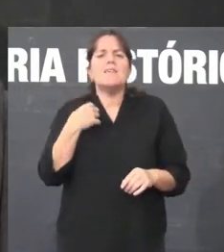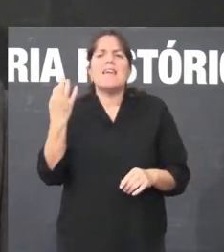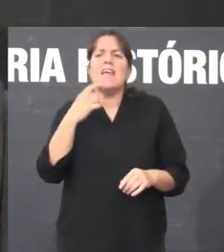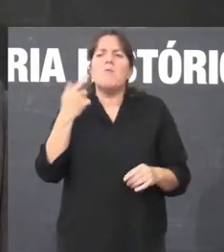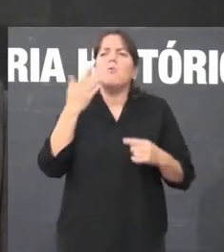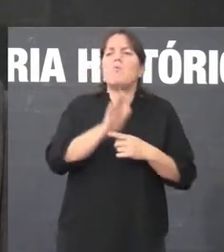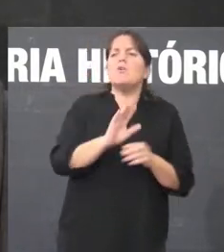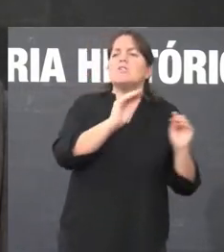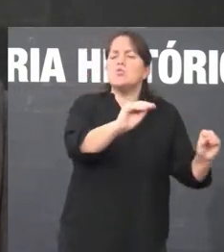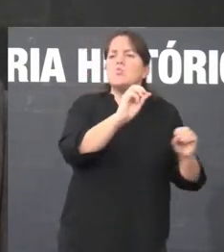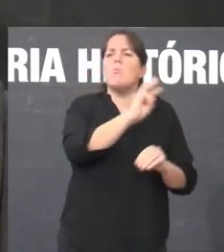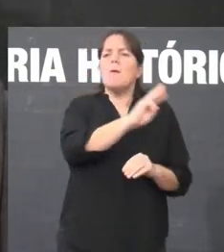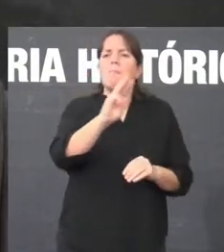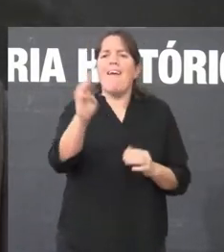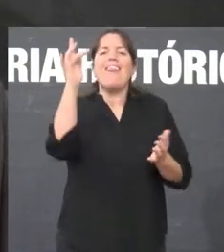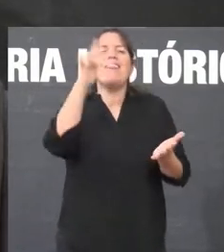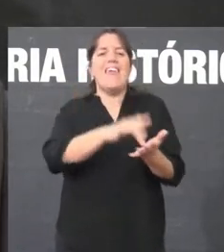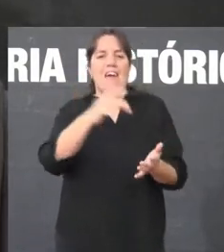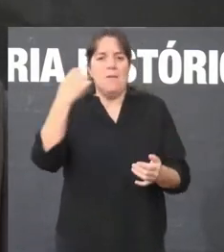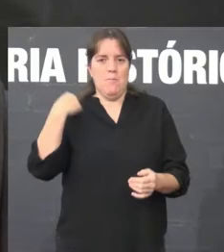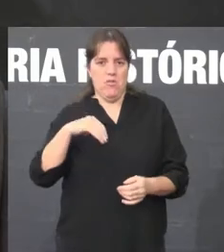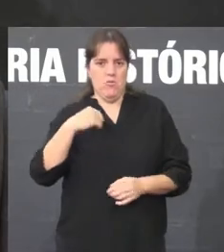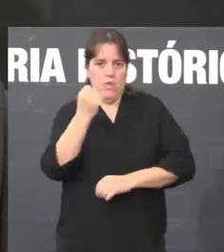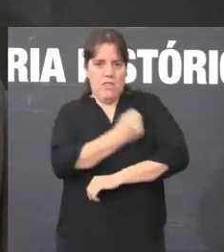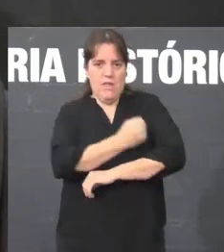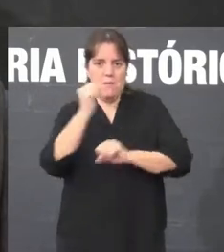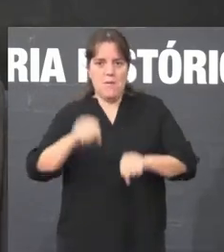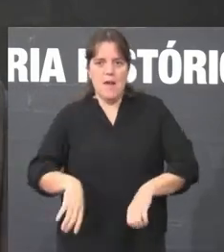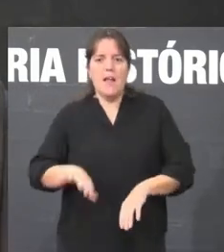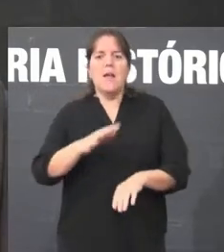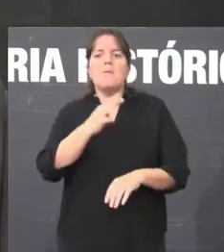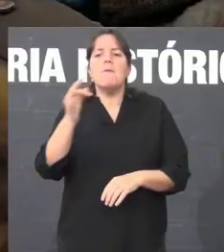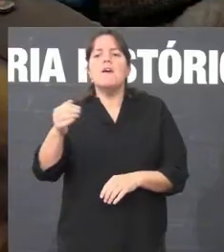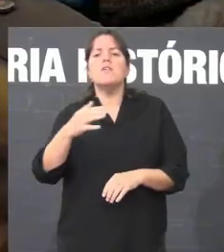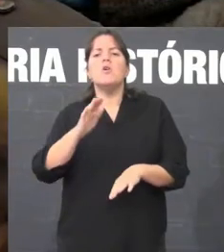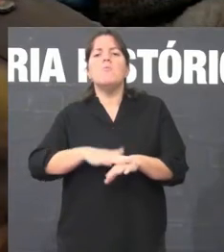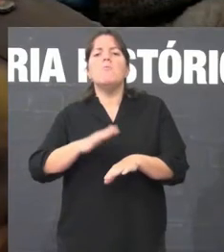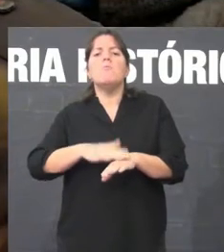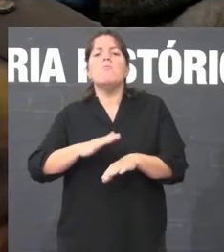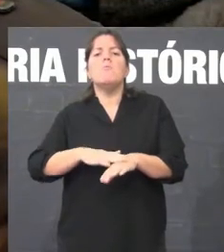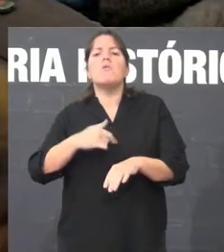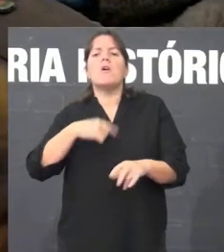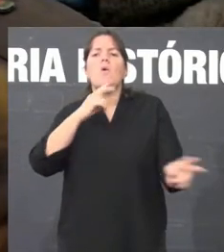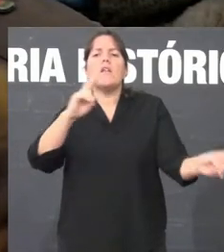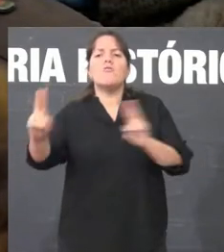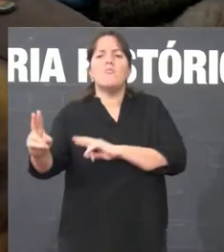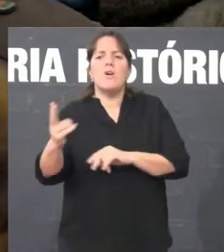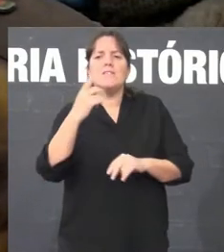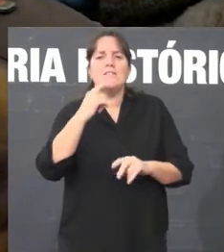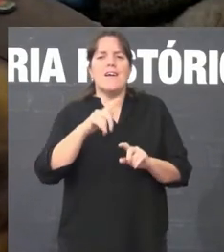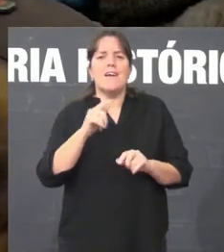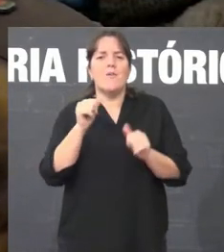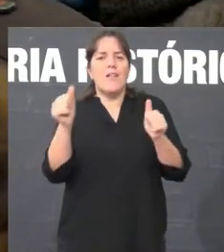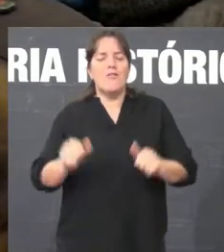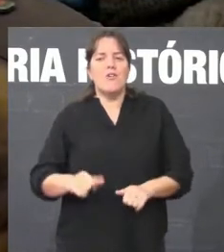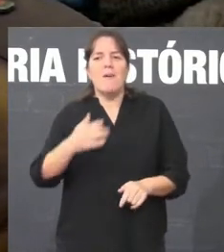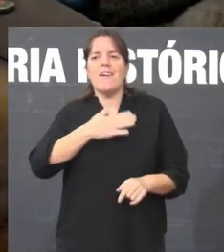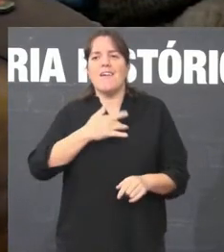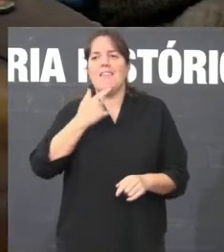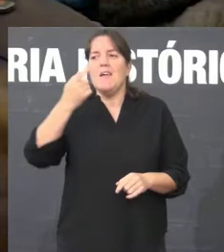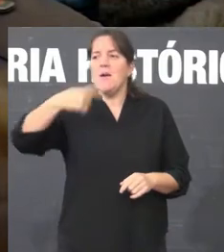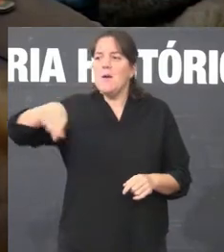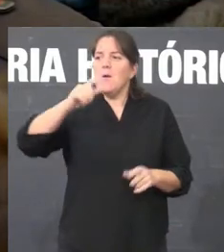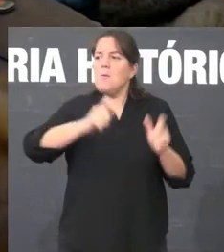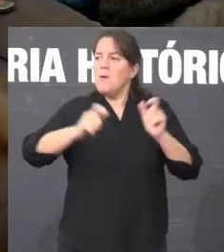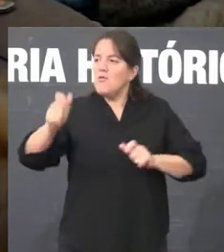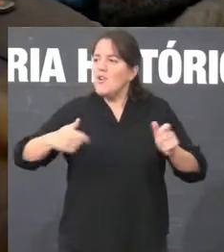creería facer o PP aquel día e por que respondimos da maneira que o fixemos, que para persoas que quizáis non estean no día a